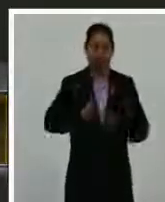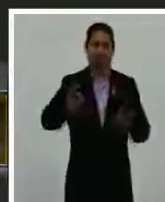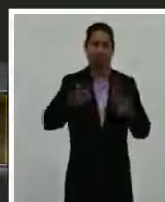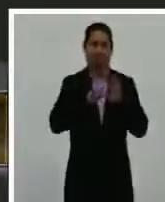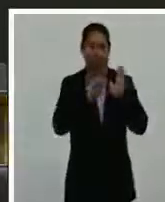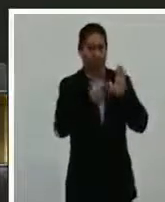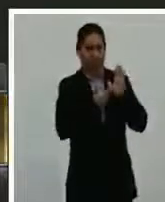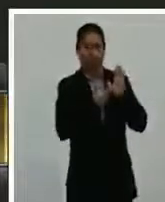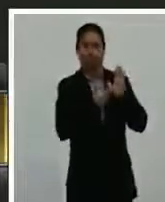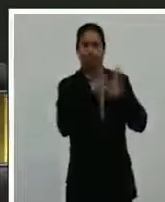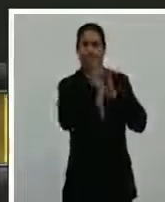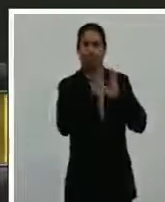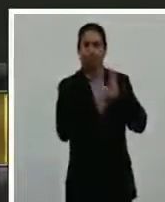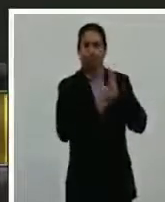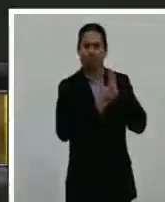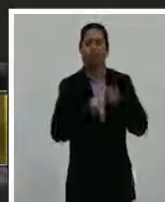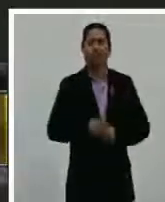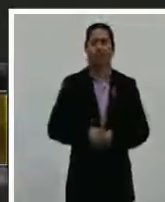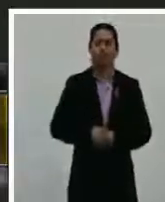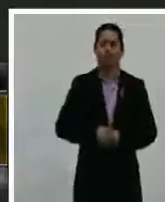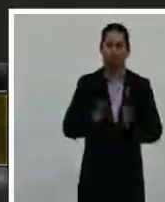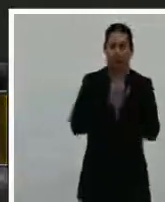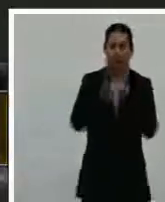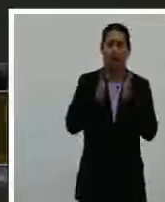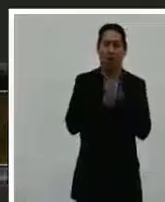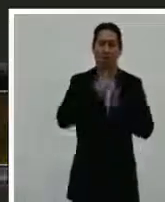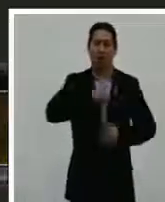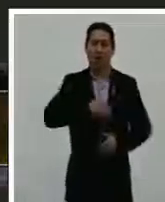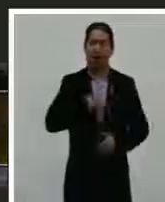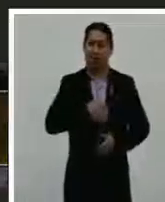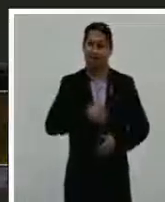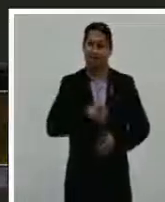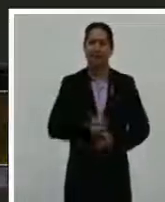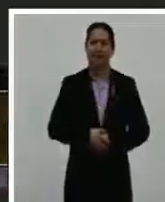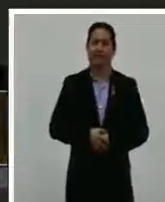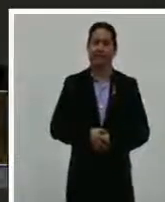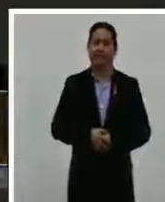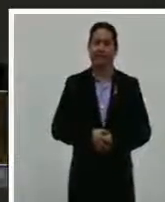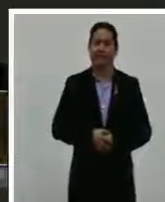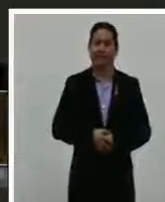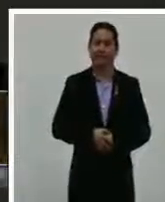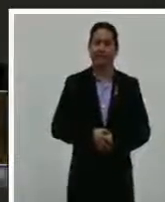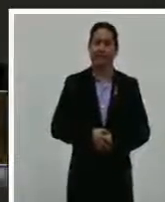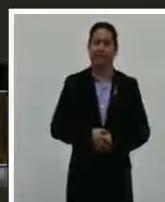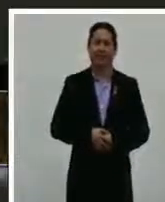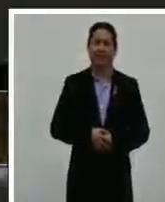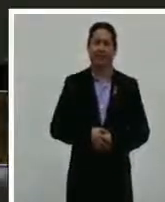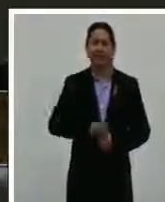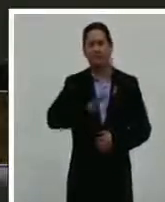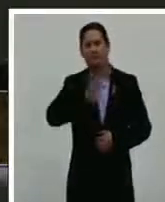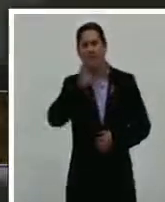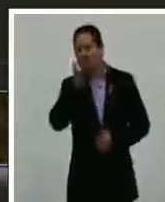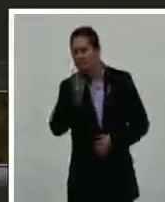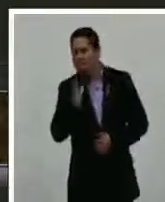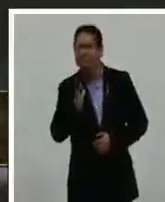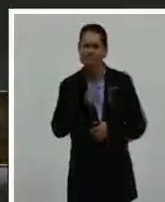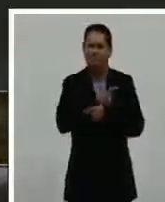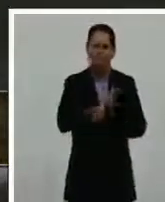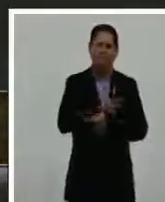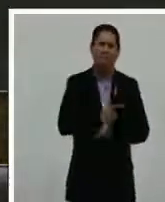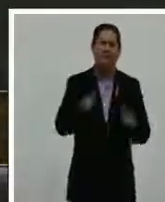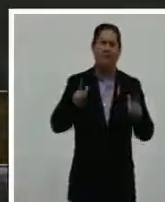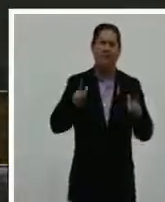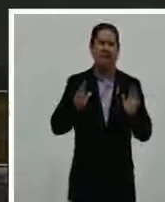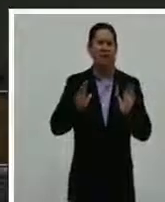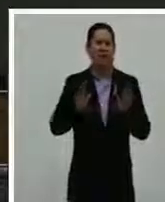magna la lucha contra el cáncer compañeras y compañeros se libra desde diferentes frentes desde diferentes